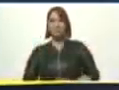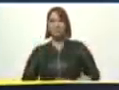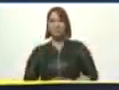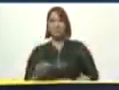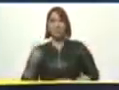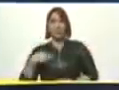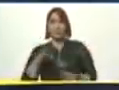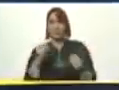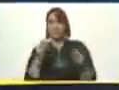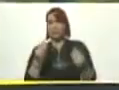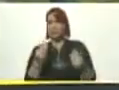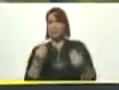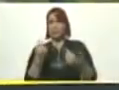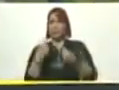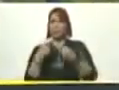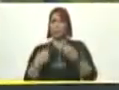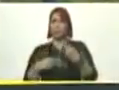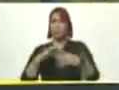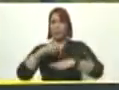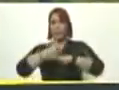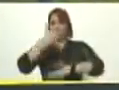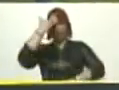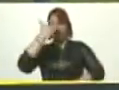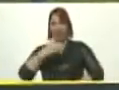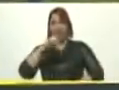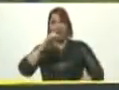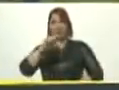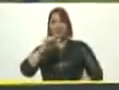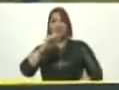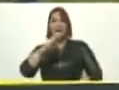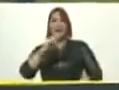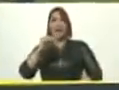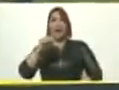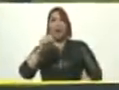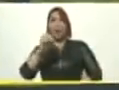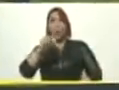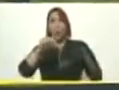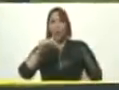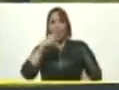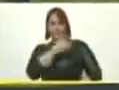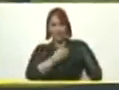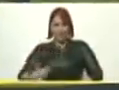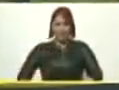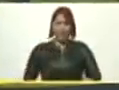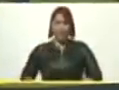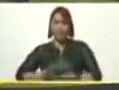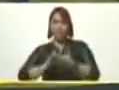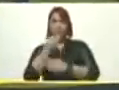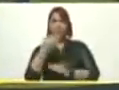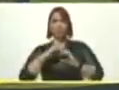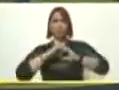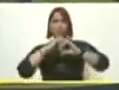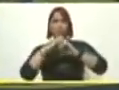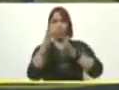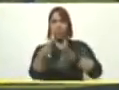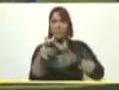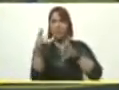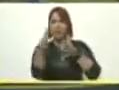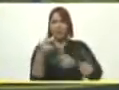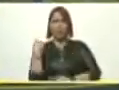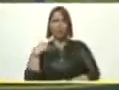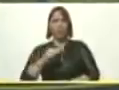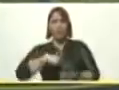tenemos Mira capitanes Escalona es el presidente de la fundación corazón llanero Eh bueno tienen un